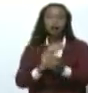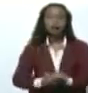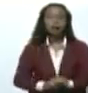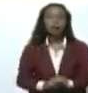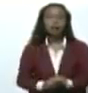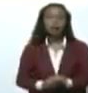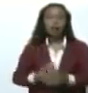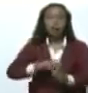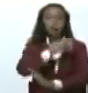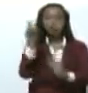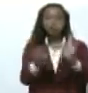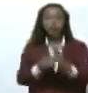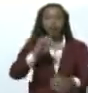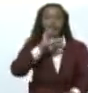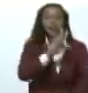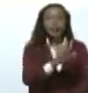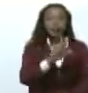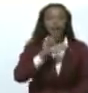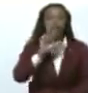para un total de